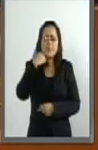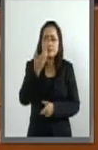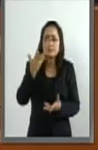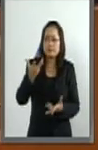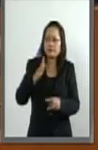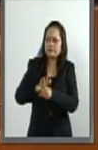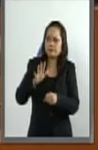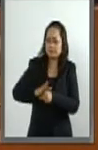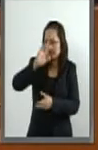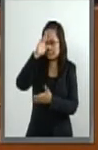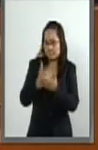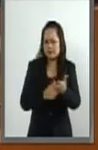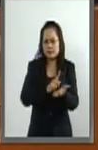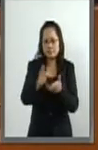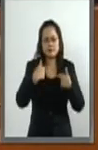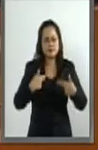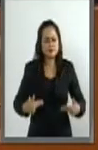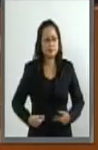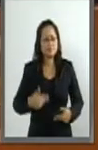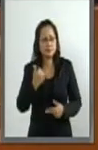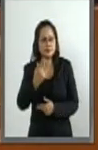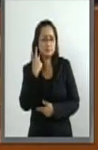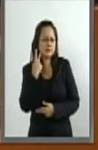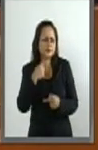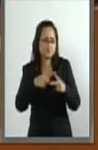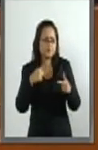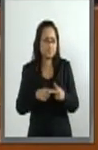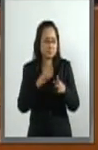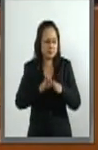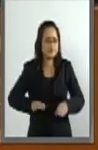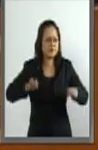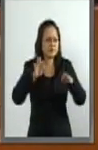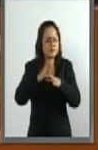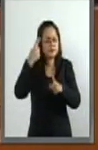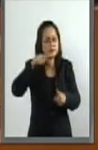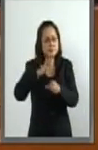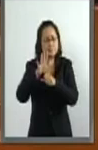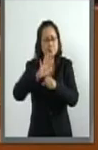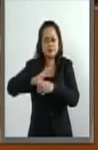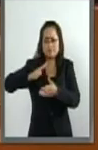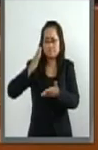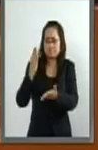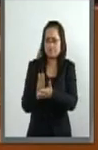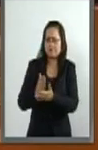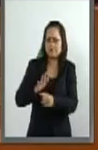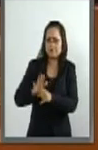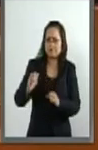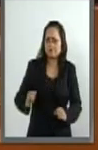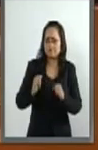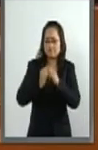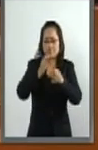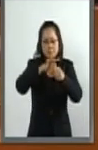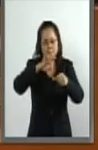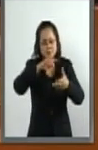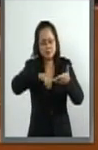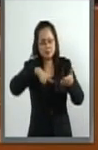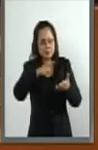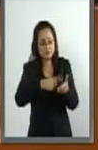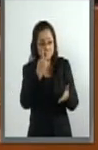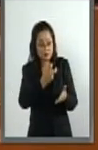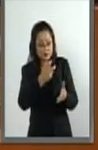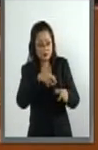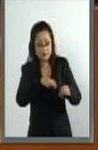violentan los derechos humanos y políticos elementales, como la suspensión de las instancias electorales en ese